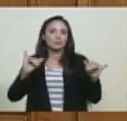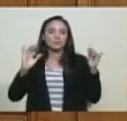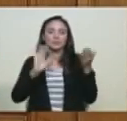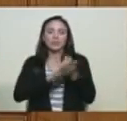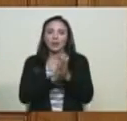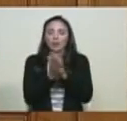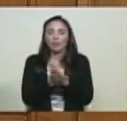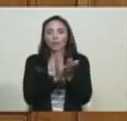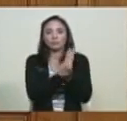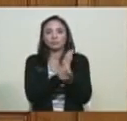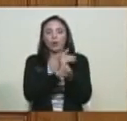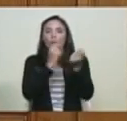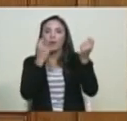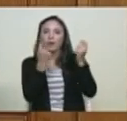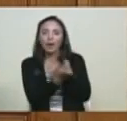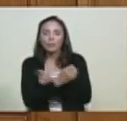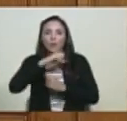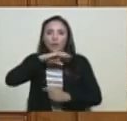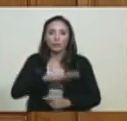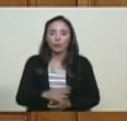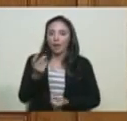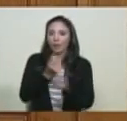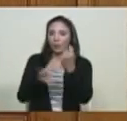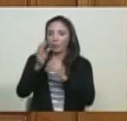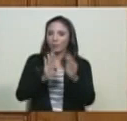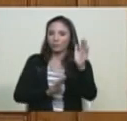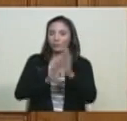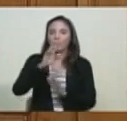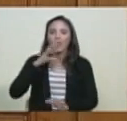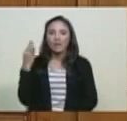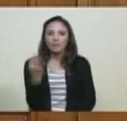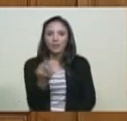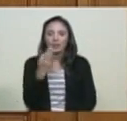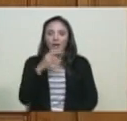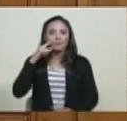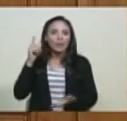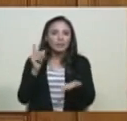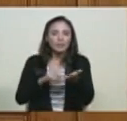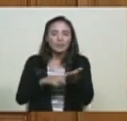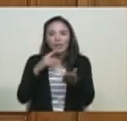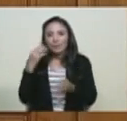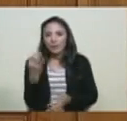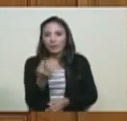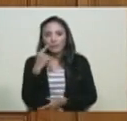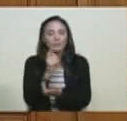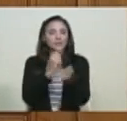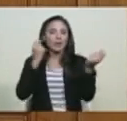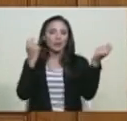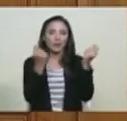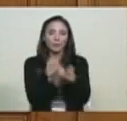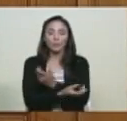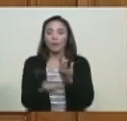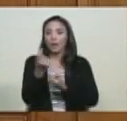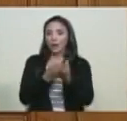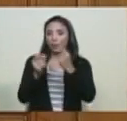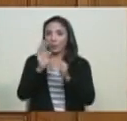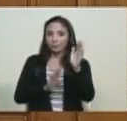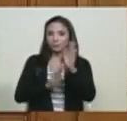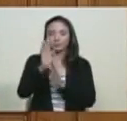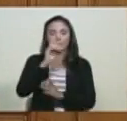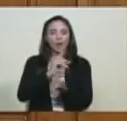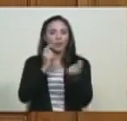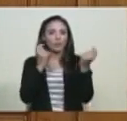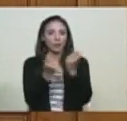Iniciamos una etapa de florecimiento, recuperación económica verdadera, real. Le volteamos la tortilla a la guerra económica,